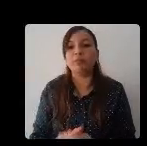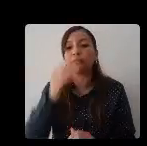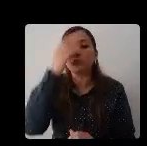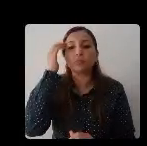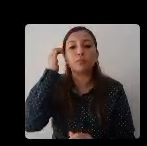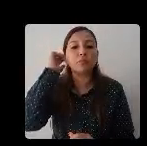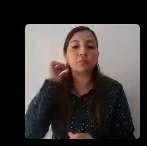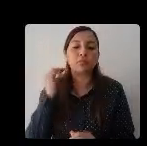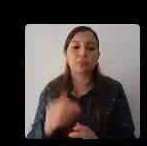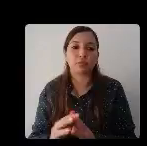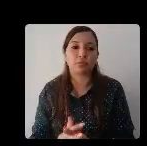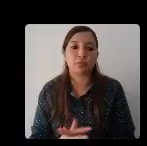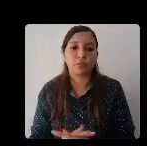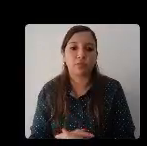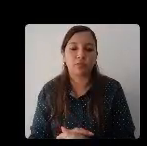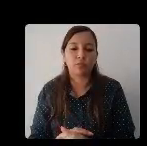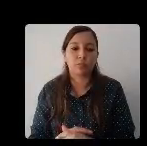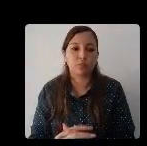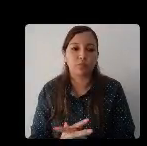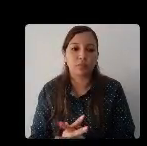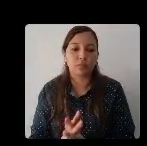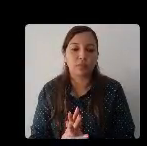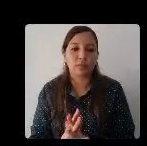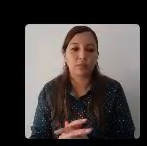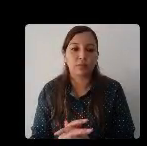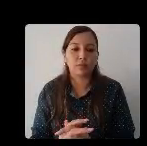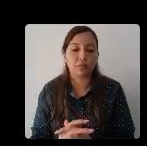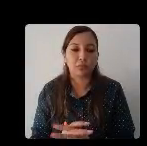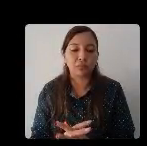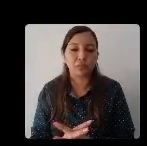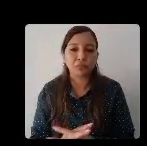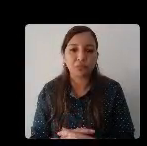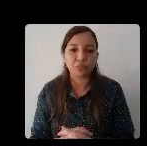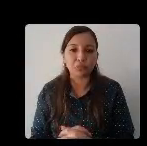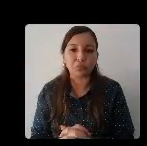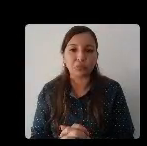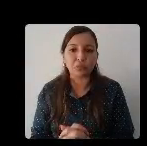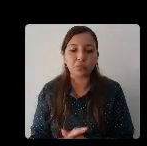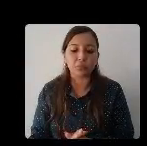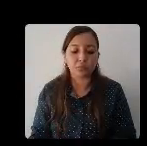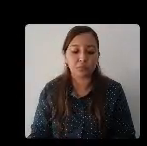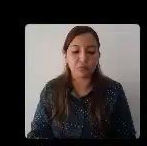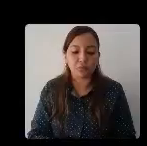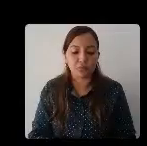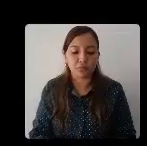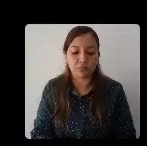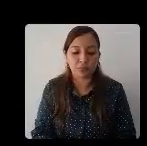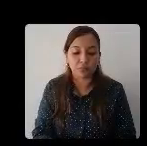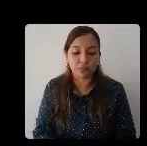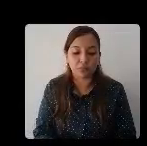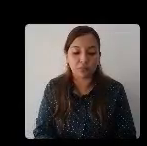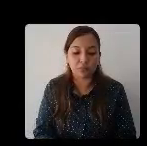La recomendación darles a muchos que tienen ese tipo de actividades, ¿no?, que lleguen